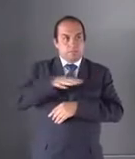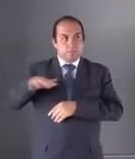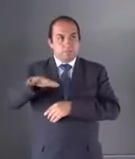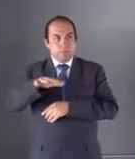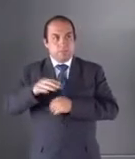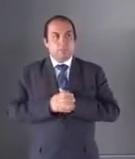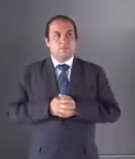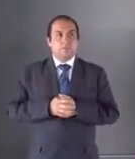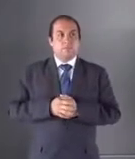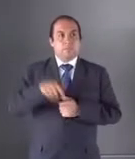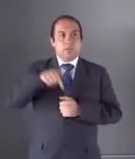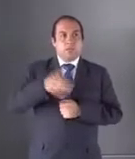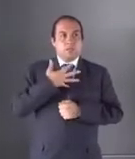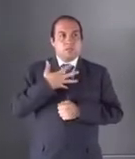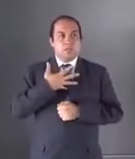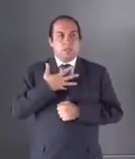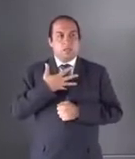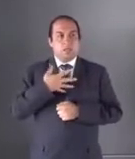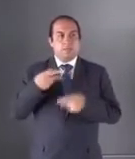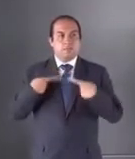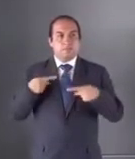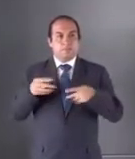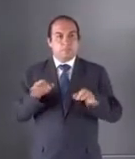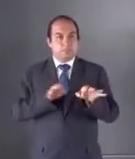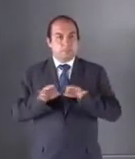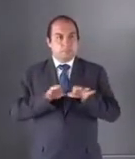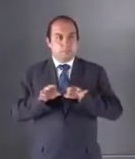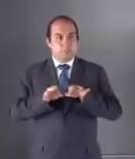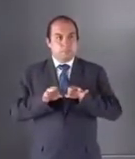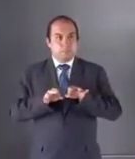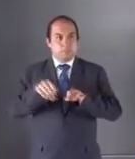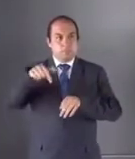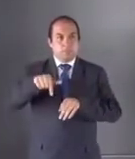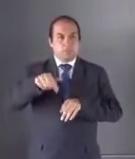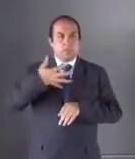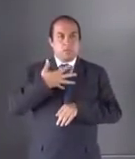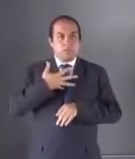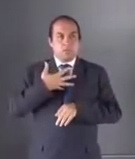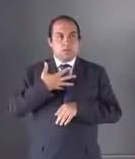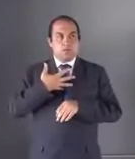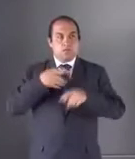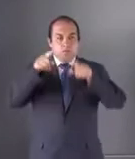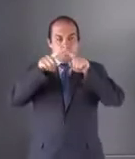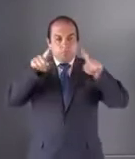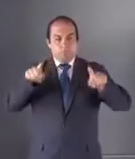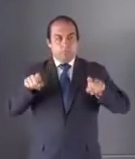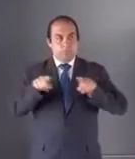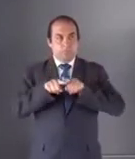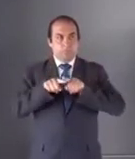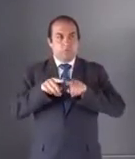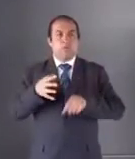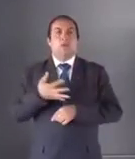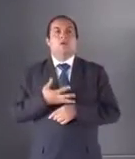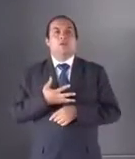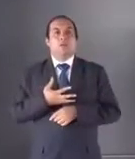Acá está donde estará el operador y aquí habrá una pantalla desde donde tiene información de cómo